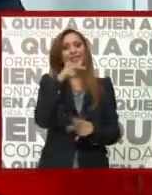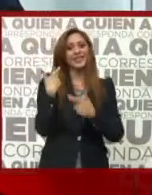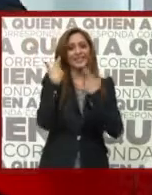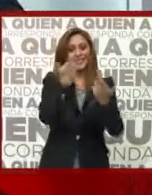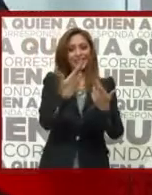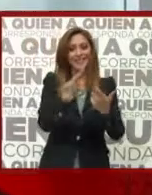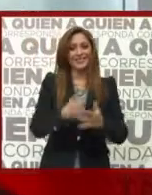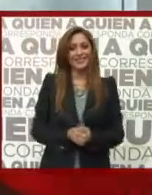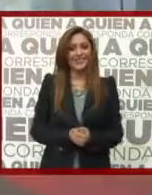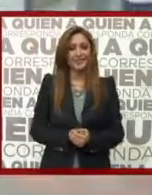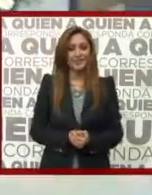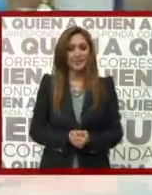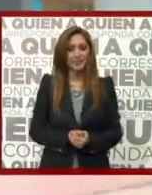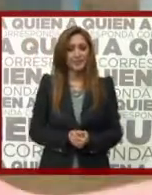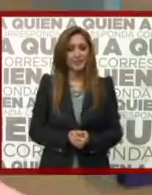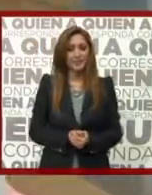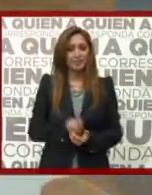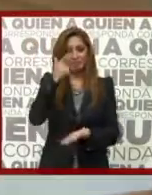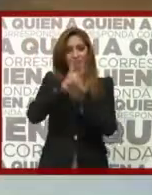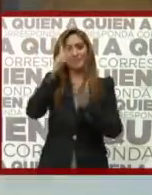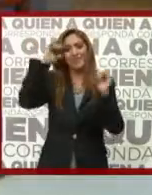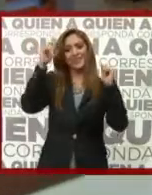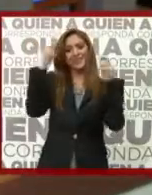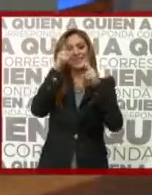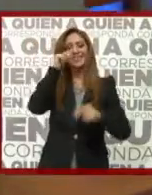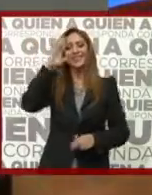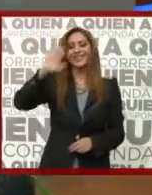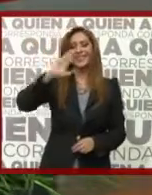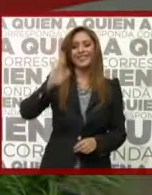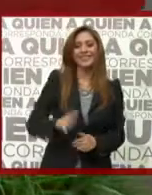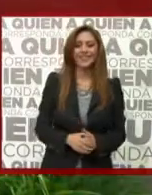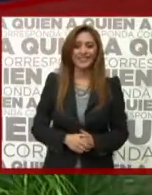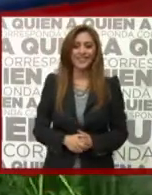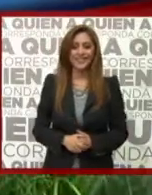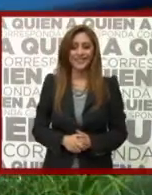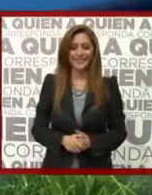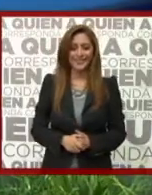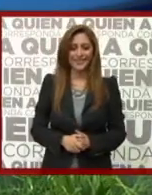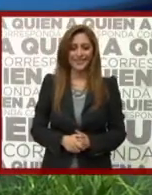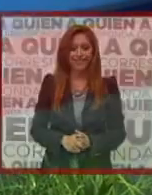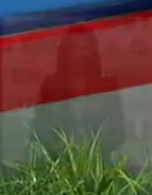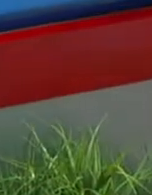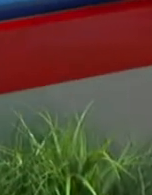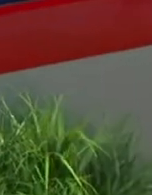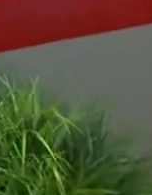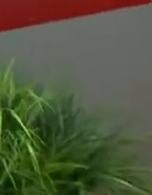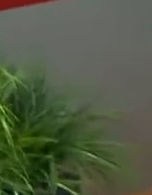usted. Vámonos, switchalo. Gracias. Y un consejo, ¿sabe qué? No se deje. Ahí está. @JorgeGarralda.